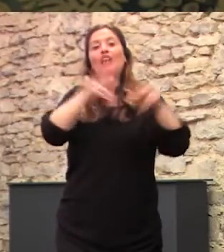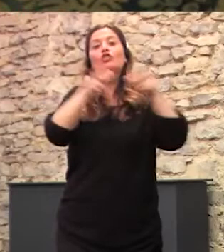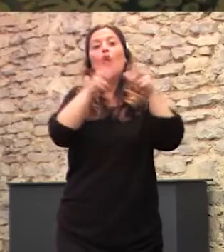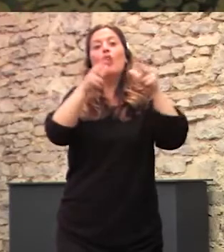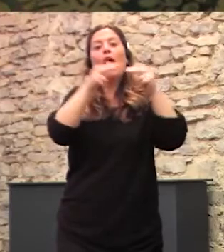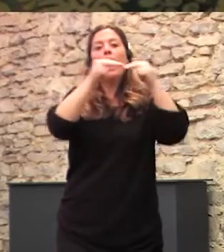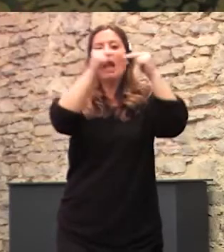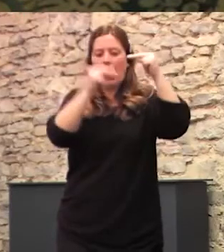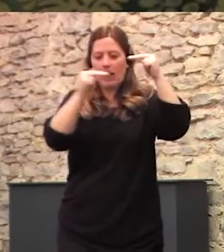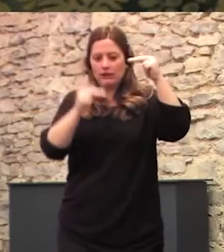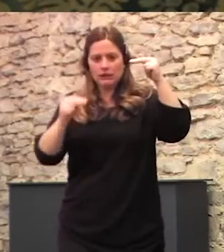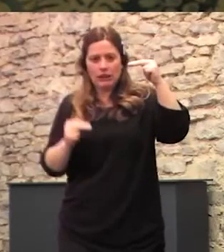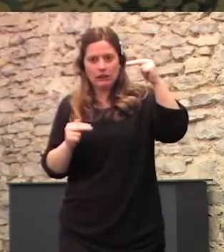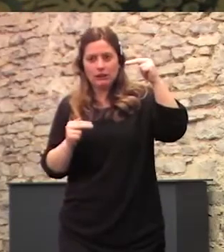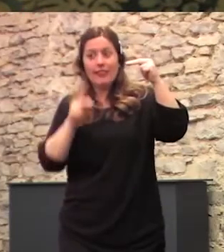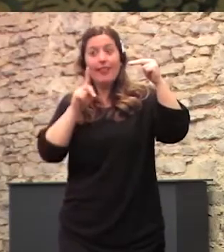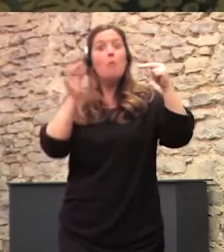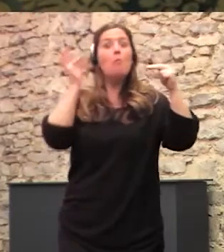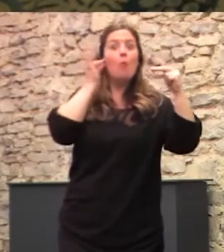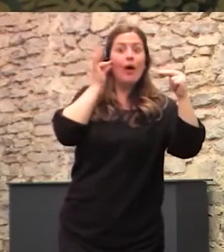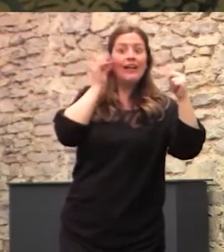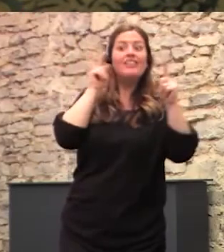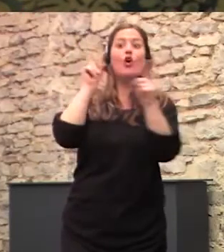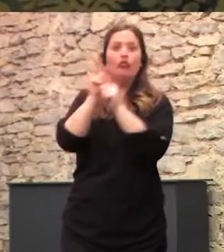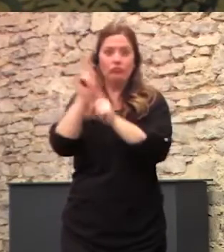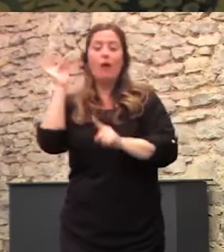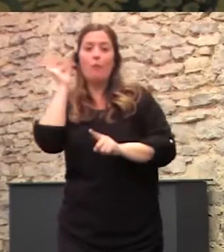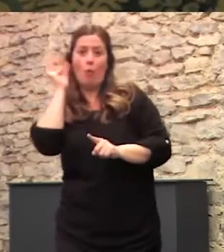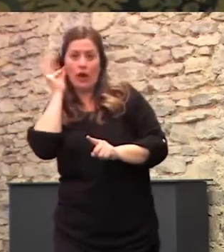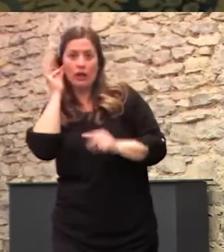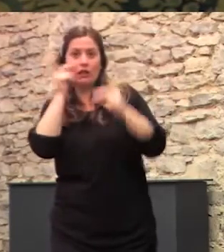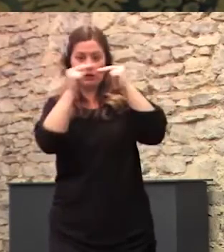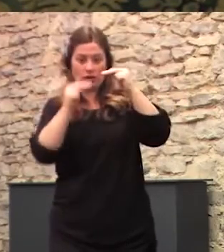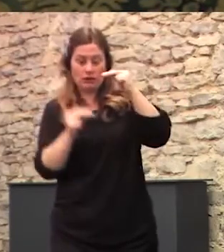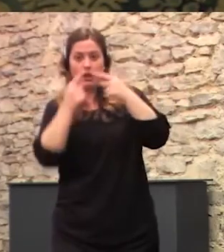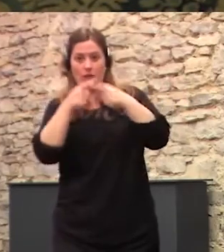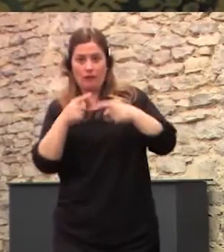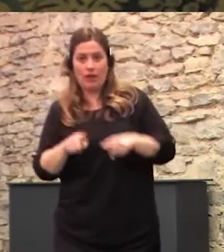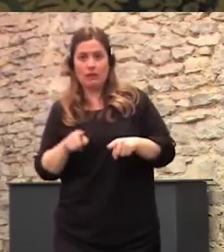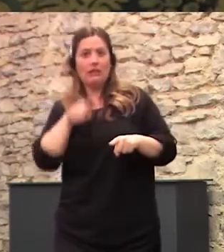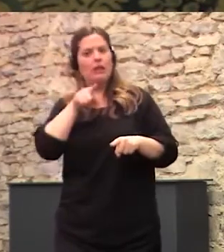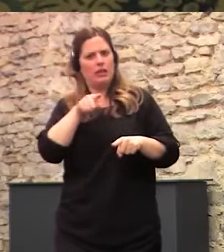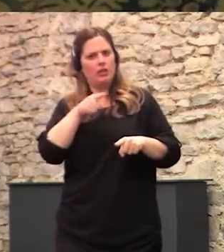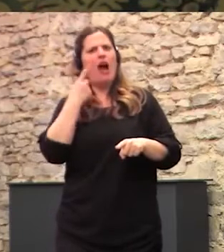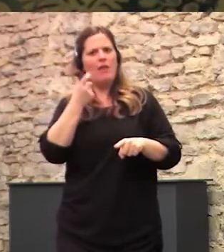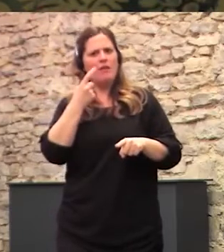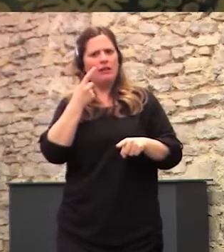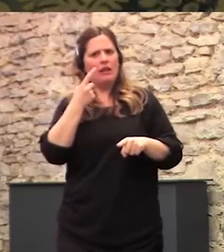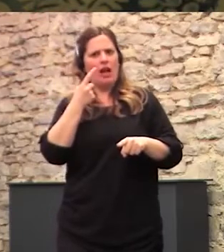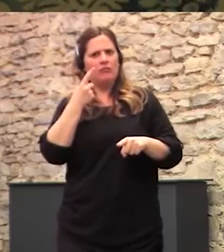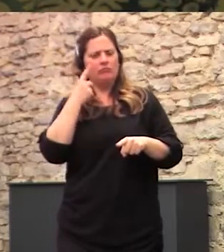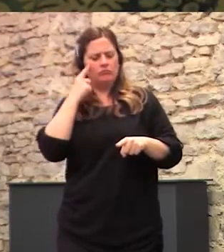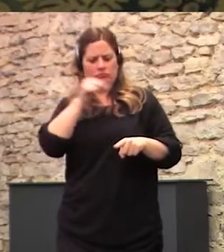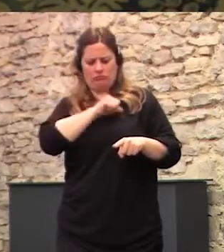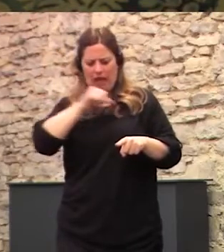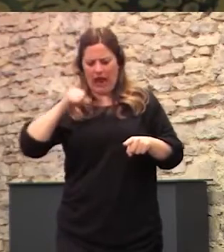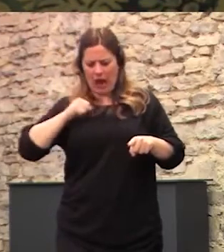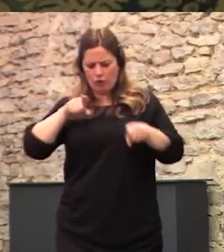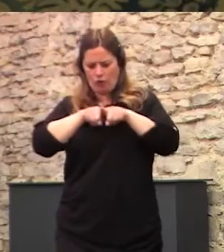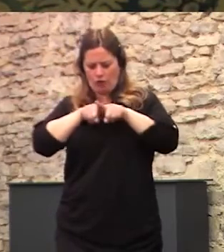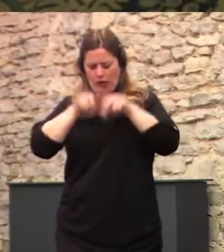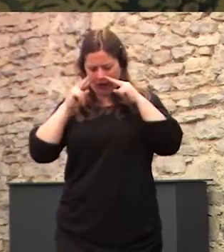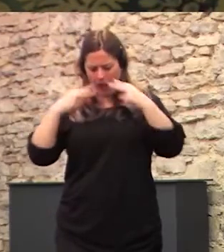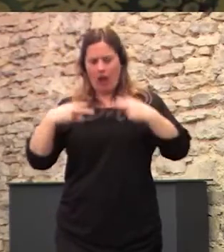de mujeres sobre mujeres. Y eso, bueno, hay que hacer una autocrítica y pues